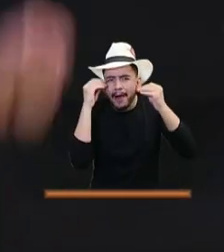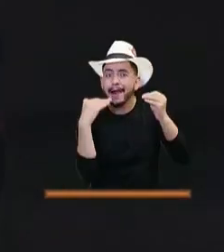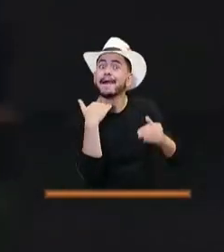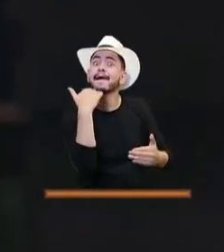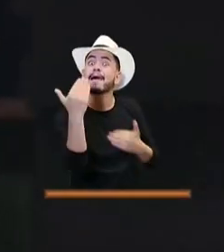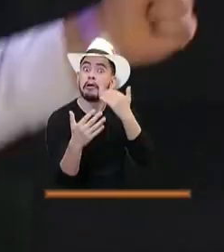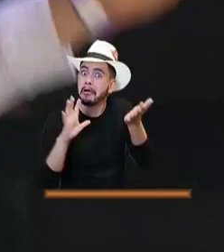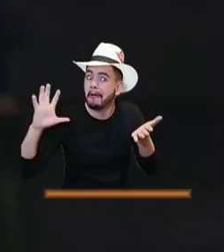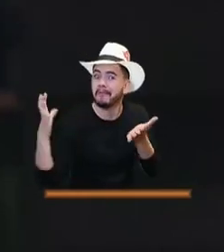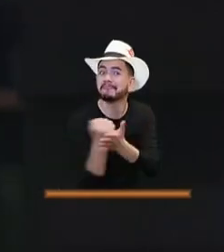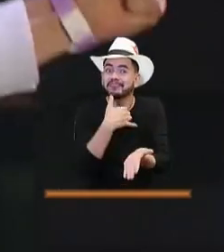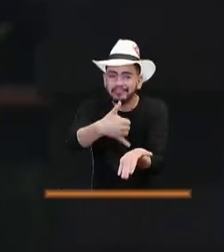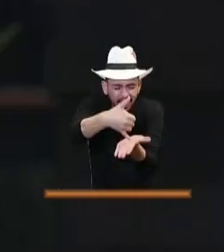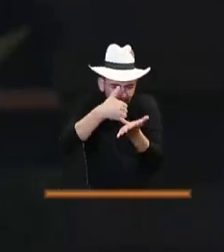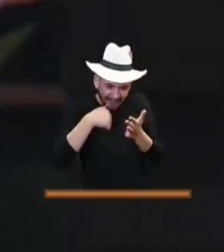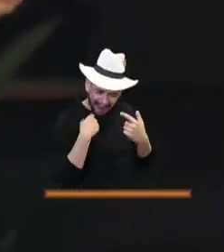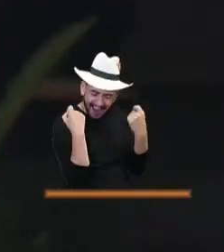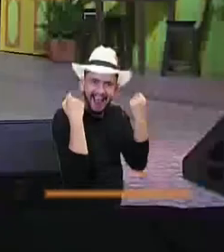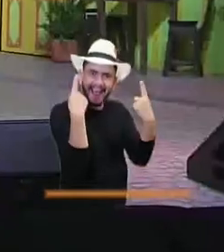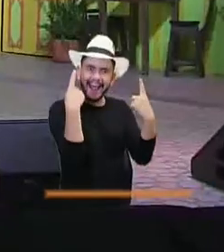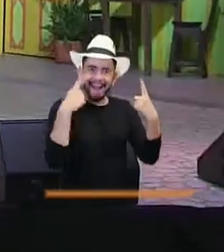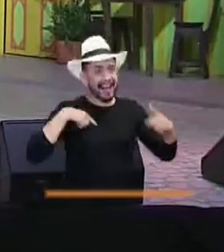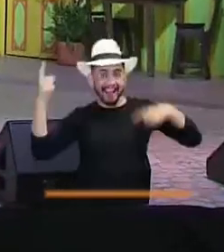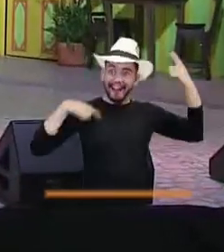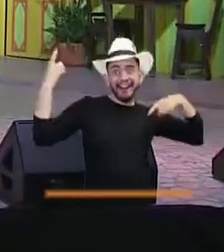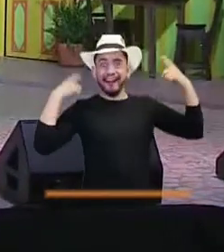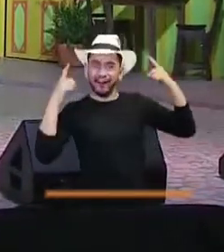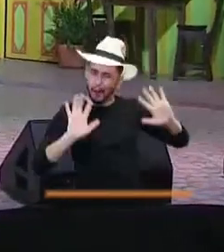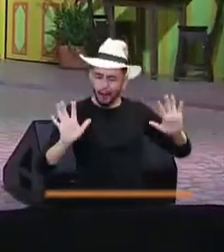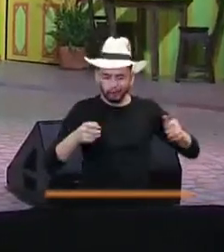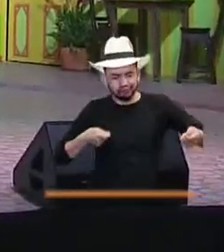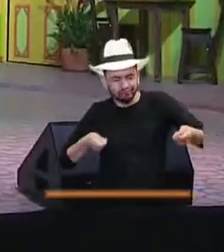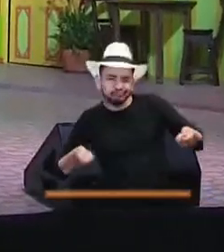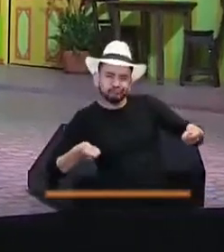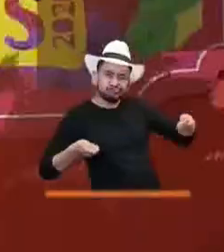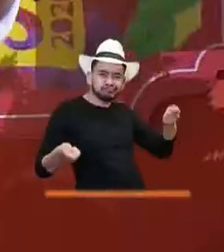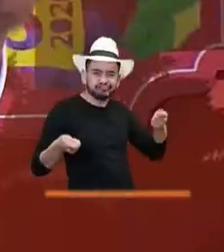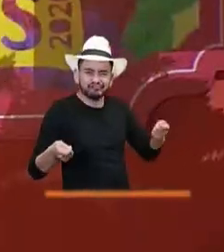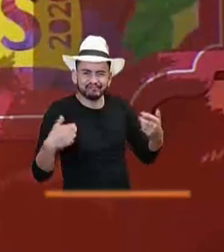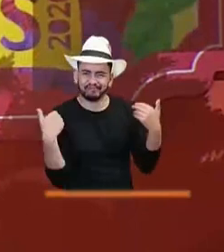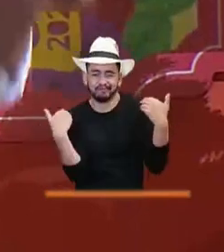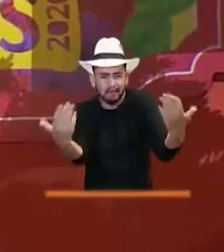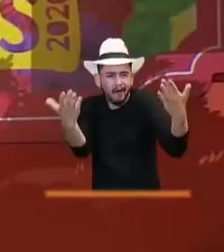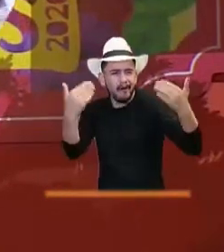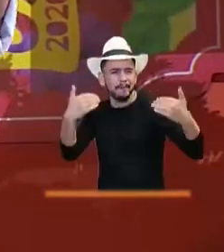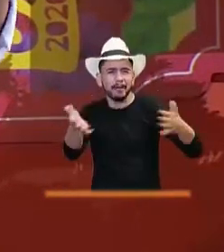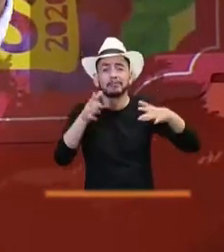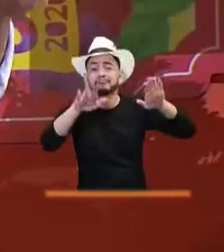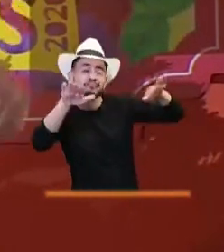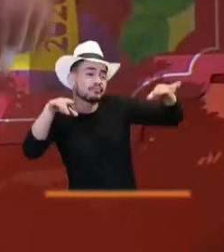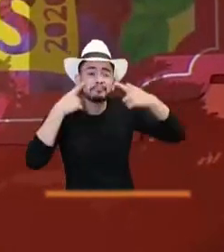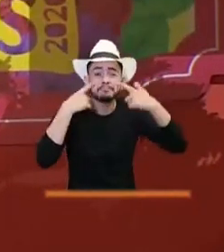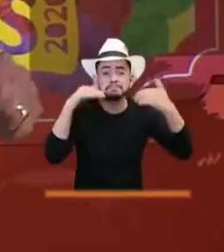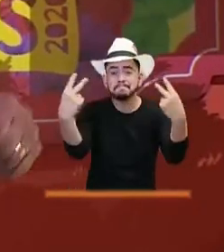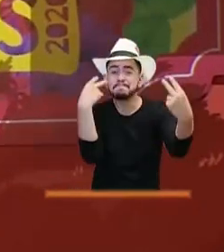trofeo, nunca perder la nobleza. Madre, hoy gano y si me escucha, maté